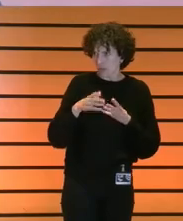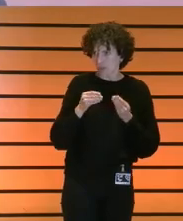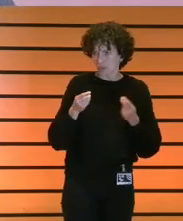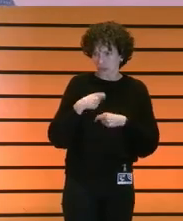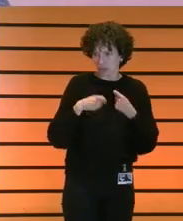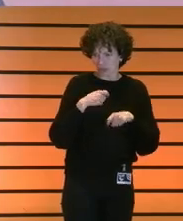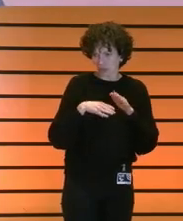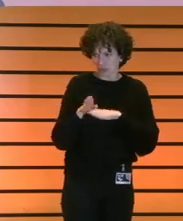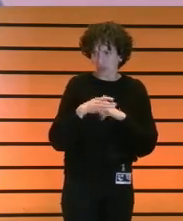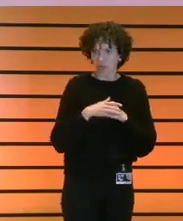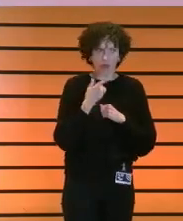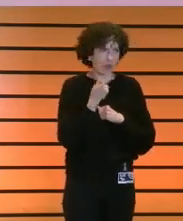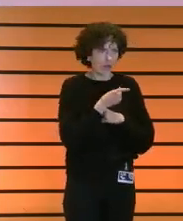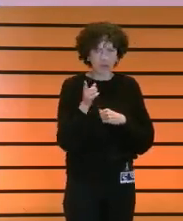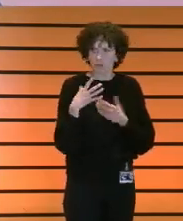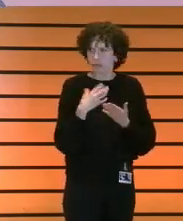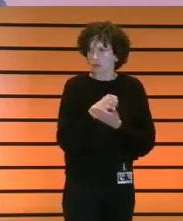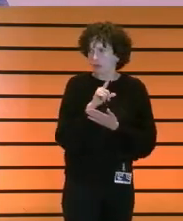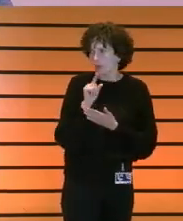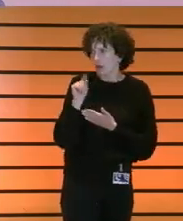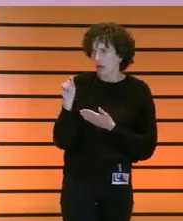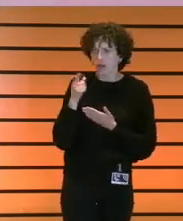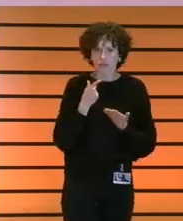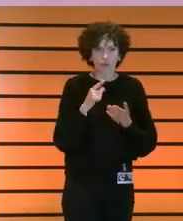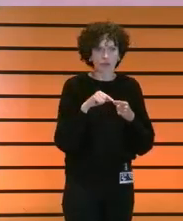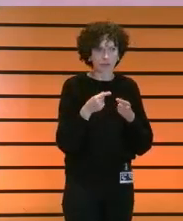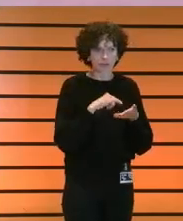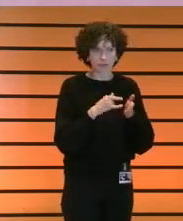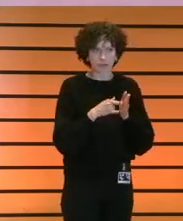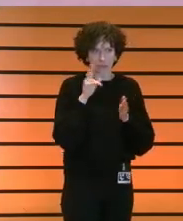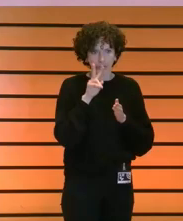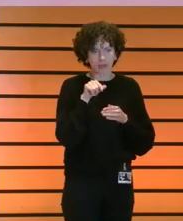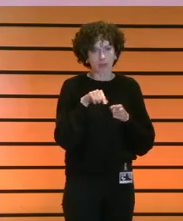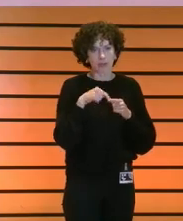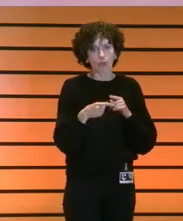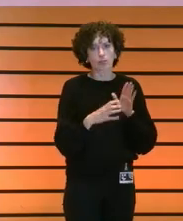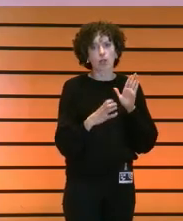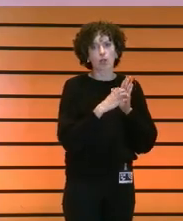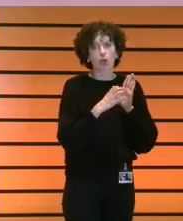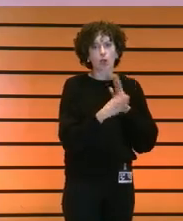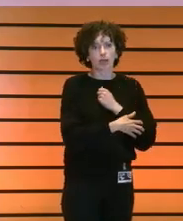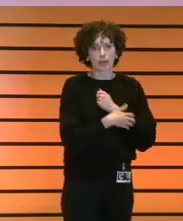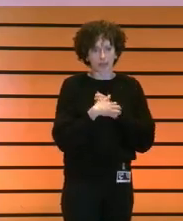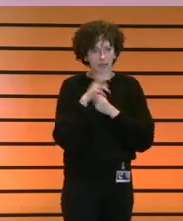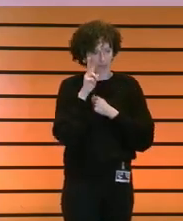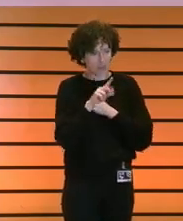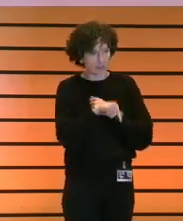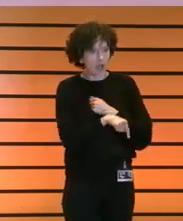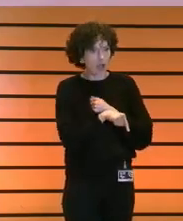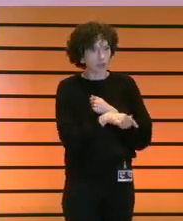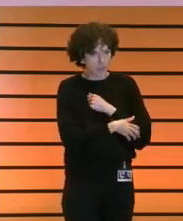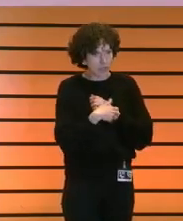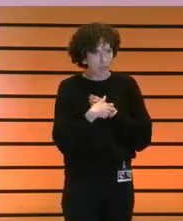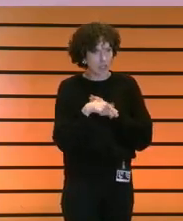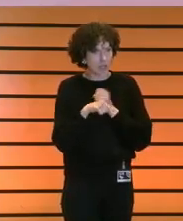es una boutique, dice, qué barato todo y demás, y ya luego les cuentas el proyecto, ven el logo de Cáritas abajo y dice, ah, que sois de Cáritas, que sois un proyecto social.